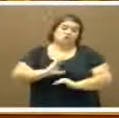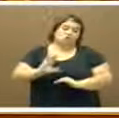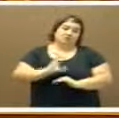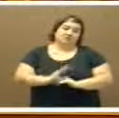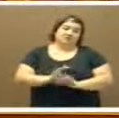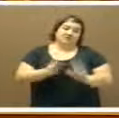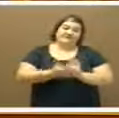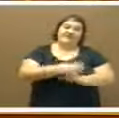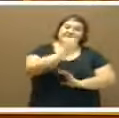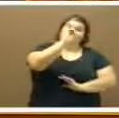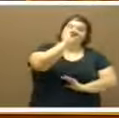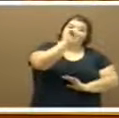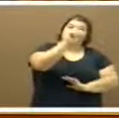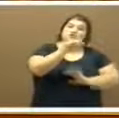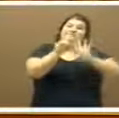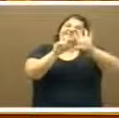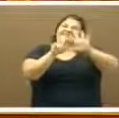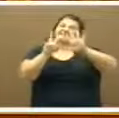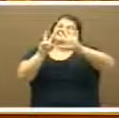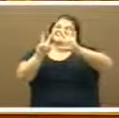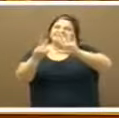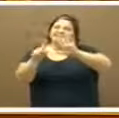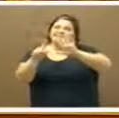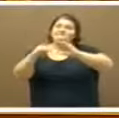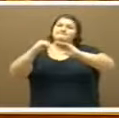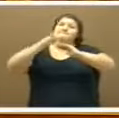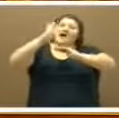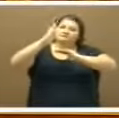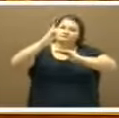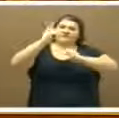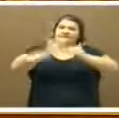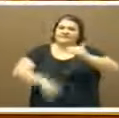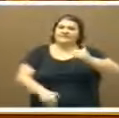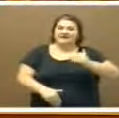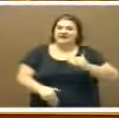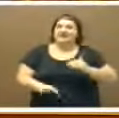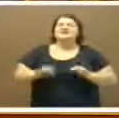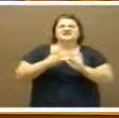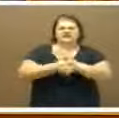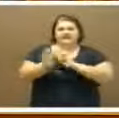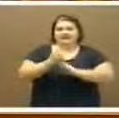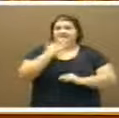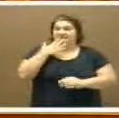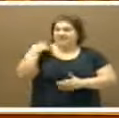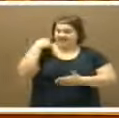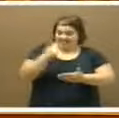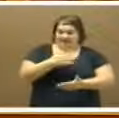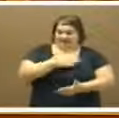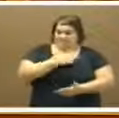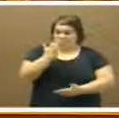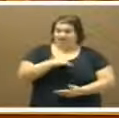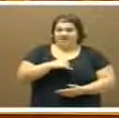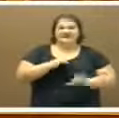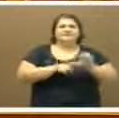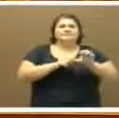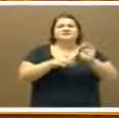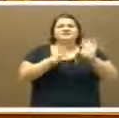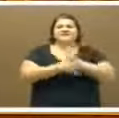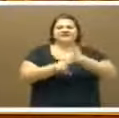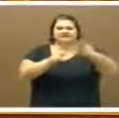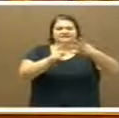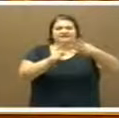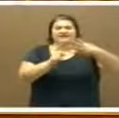0,76 por encima del límite, o lo que es lo mismo. Si no hubiera sido por nuestra herencia, Extremadura sería la tercera